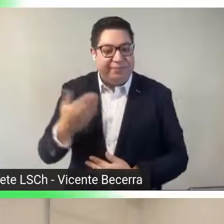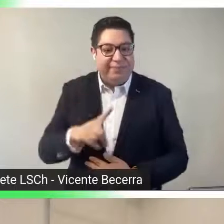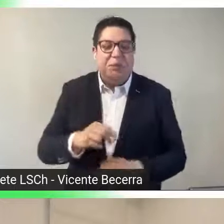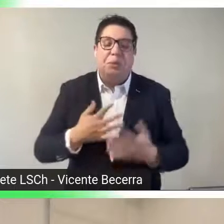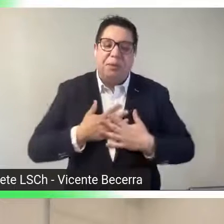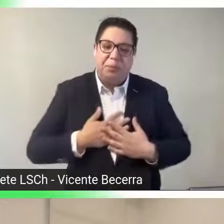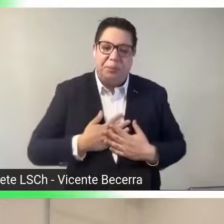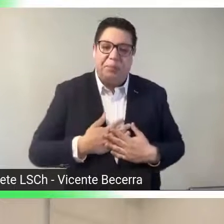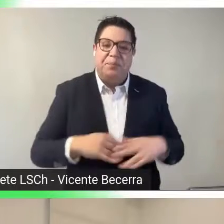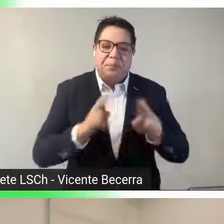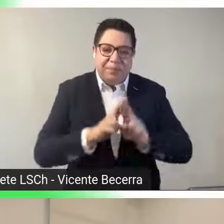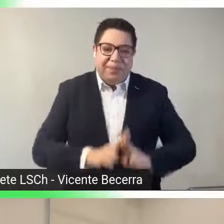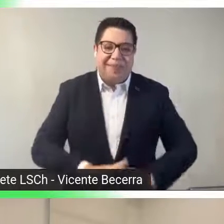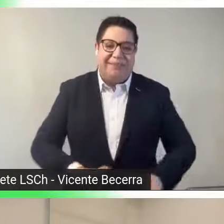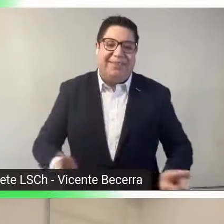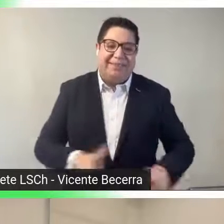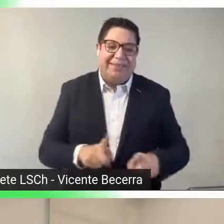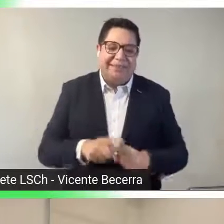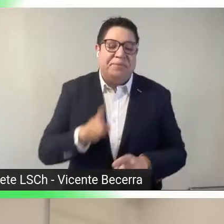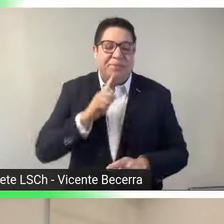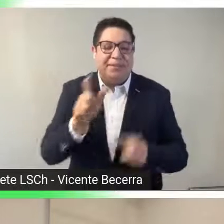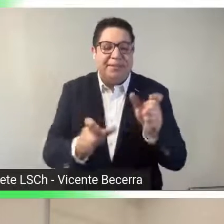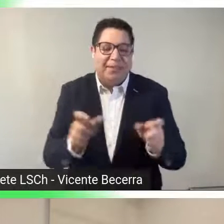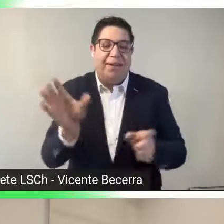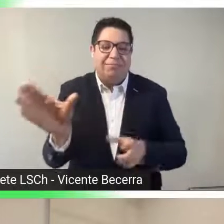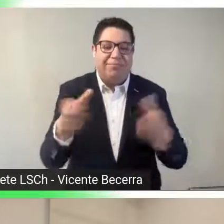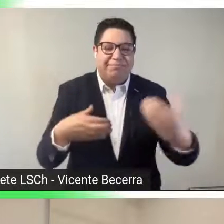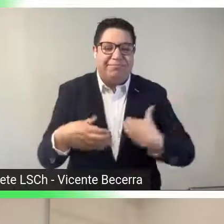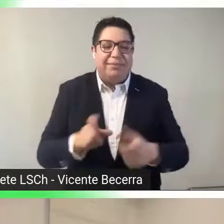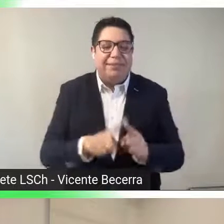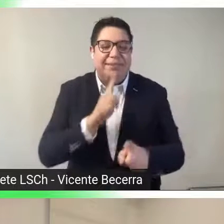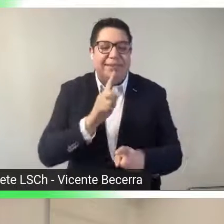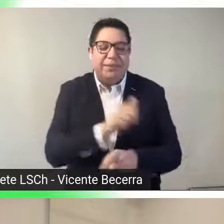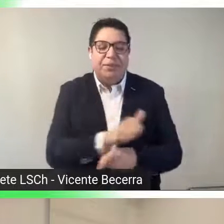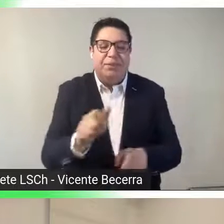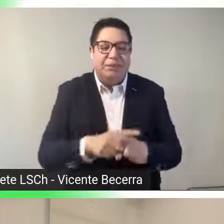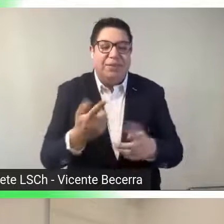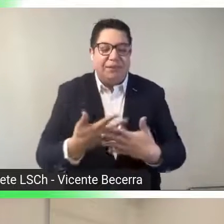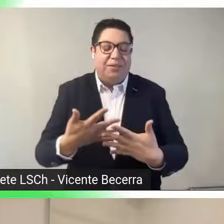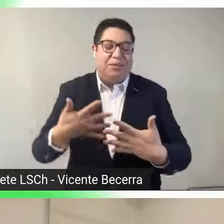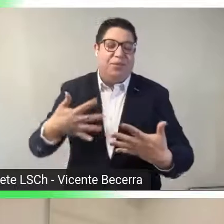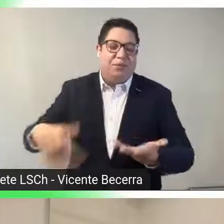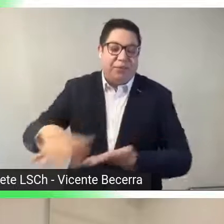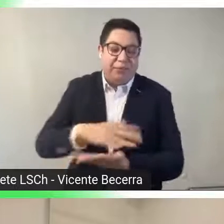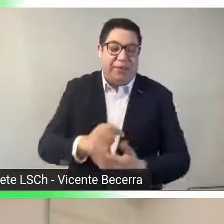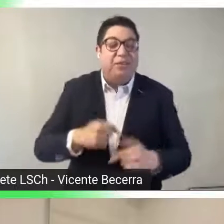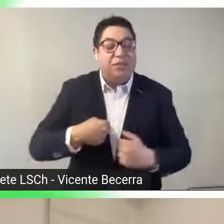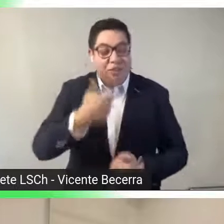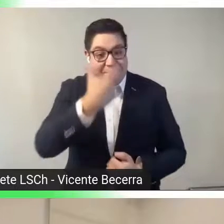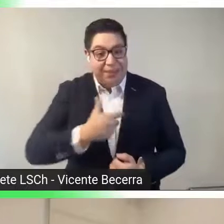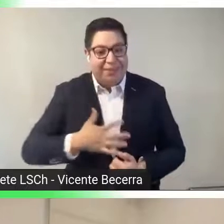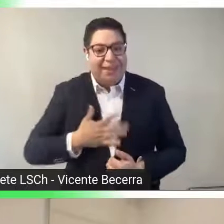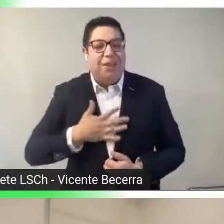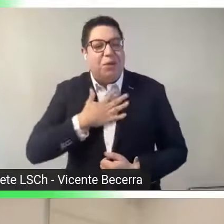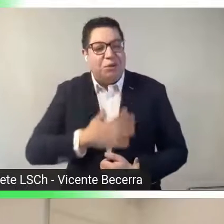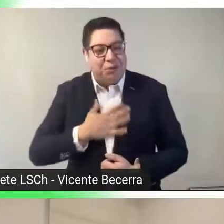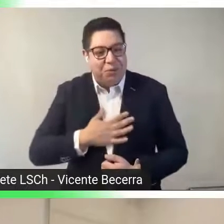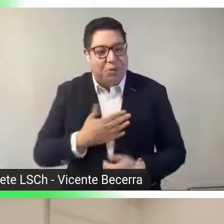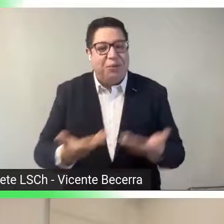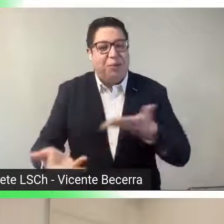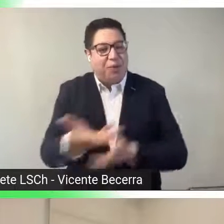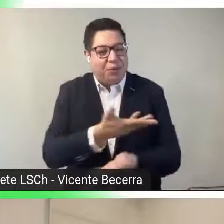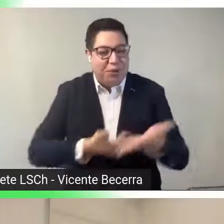tranquilidad, ¿cierto? Y con esa empatía frente a todo lo que estuvimos viviendo. Así que para mí es un gusto de poder compartir